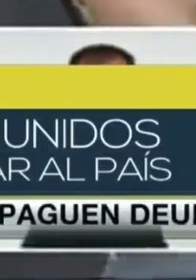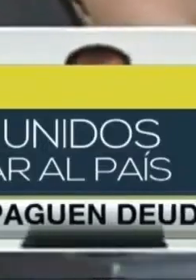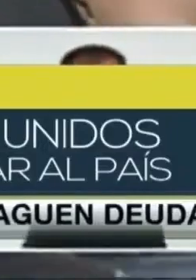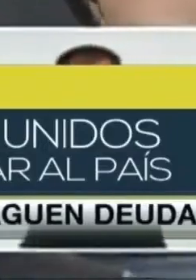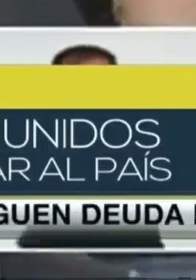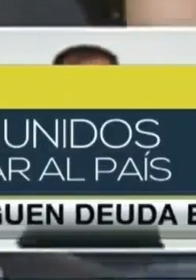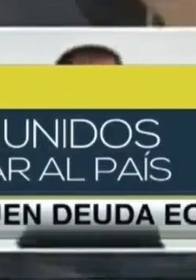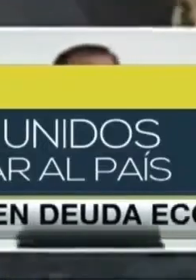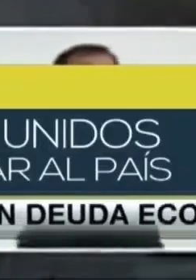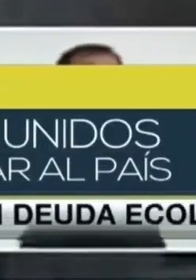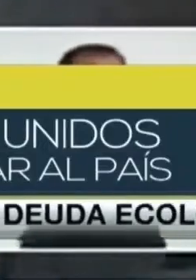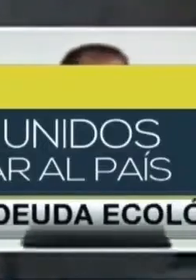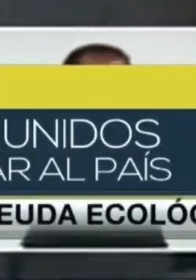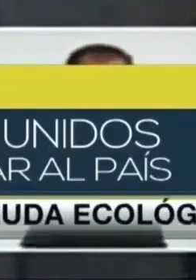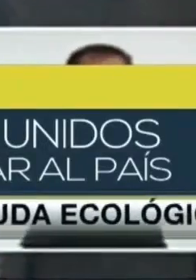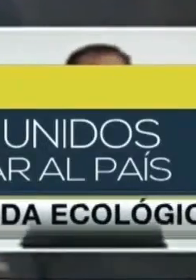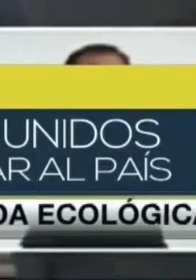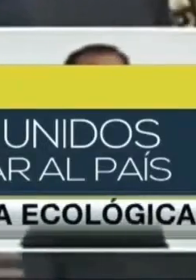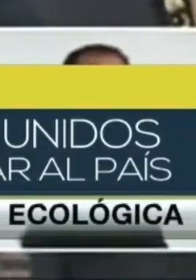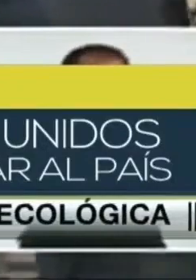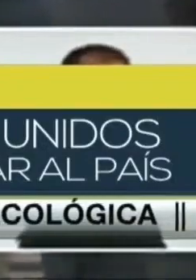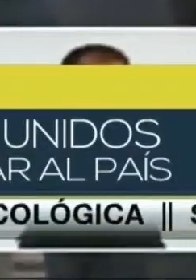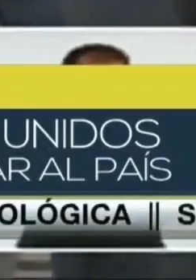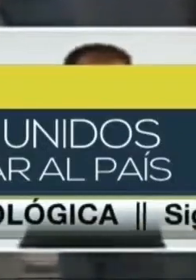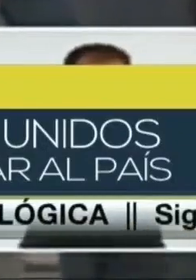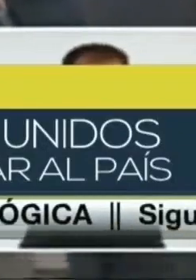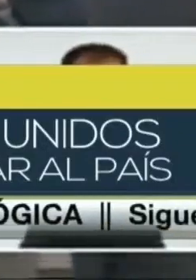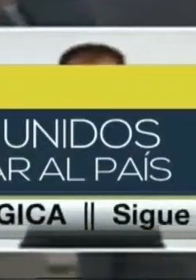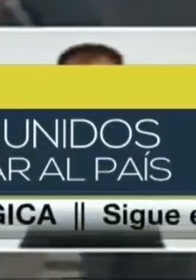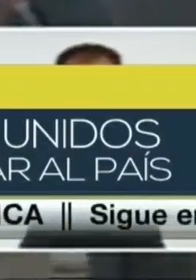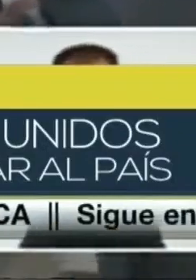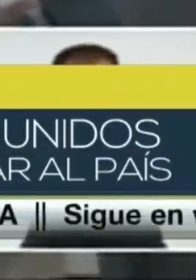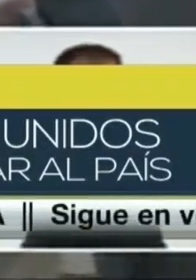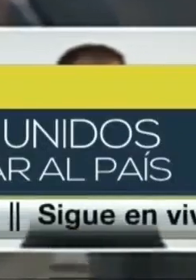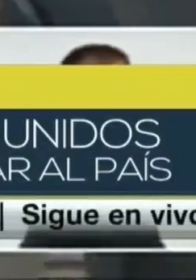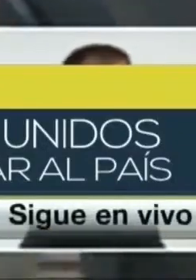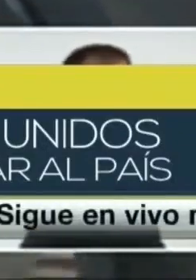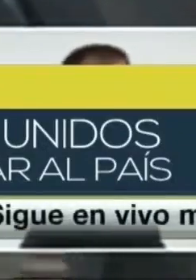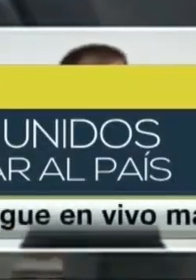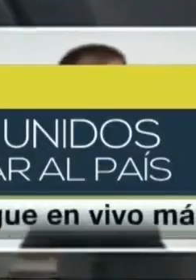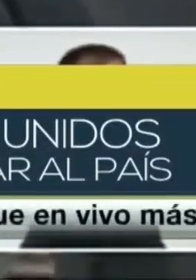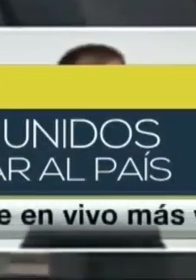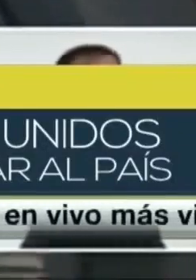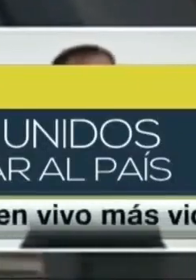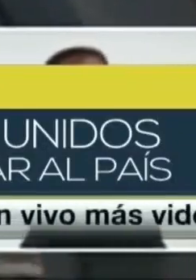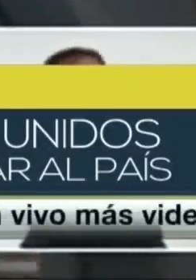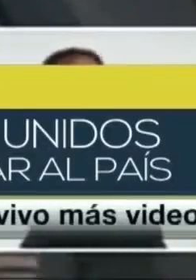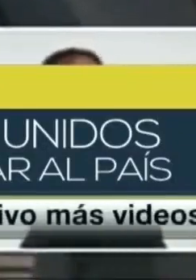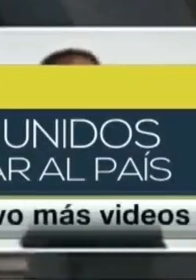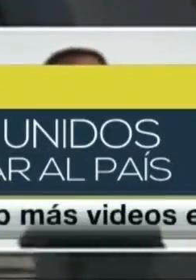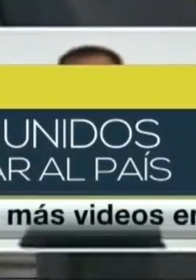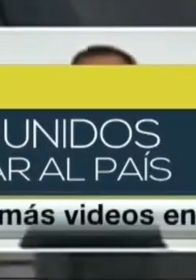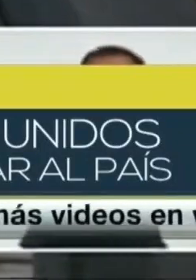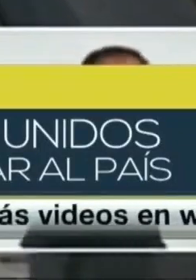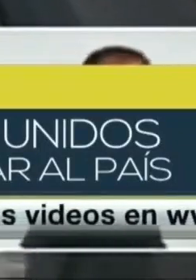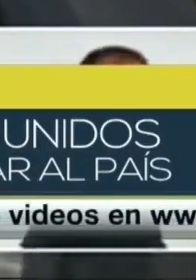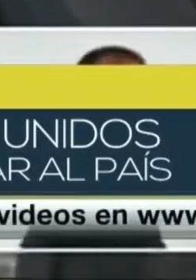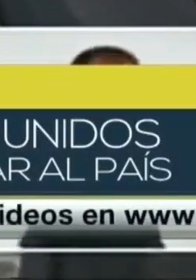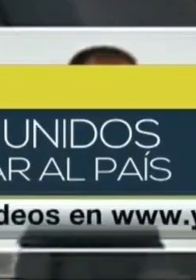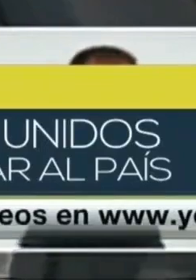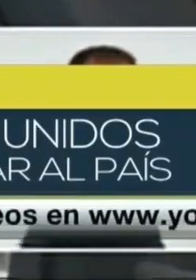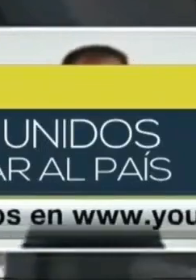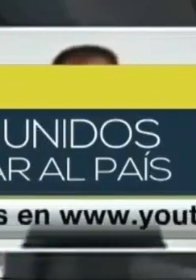Ministerio de Interior son irrelevantes. Me gustaría saber por qué. Y la segunda pregunta,